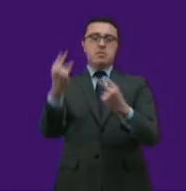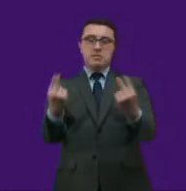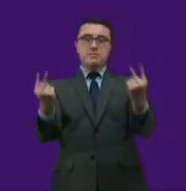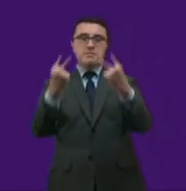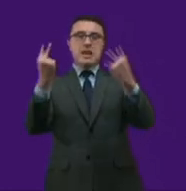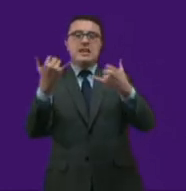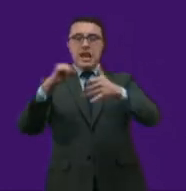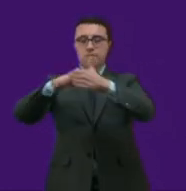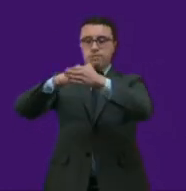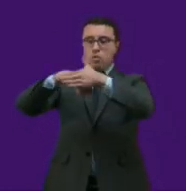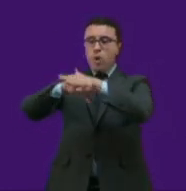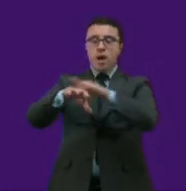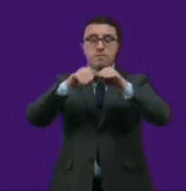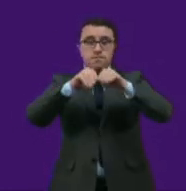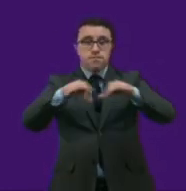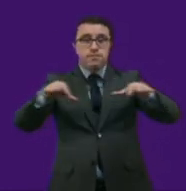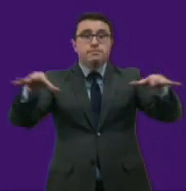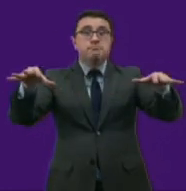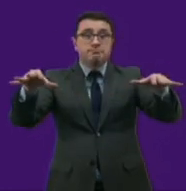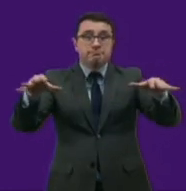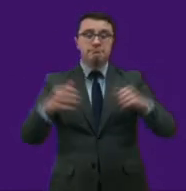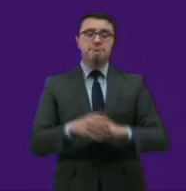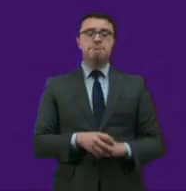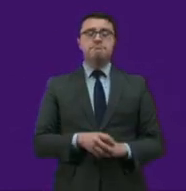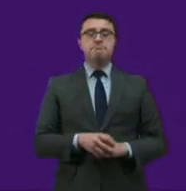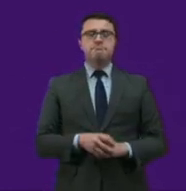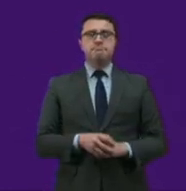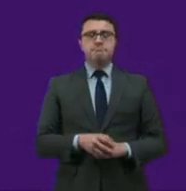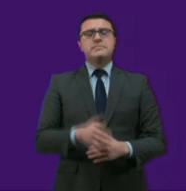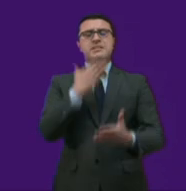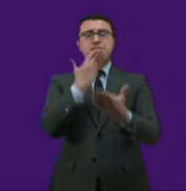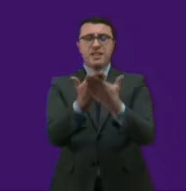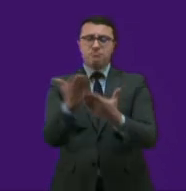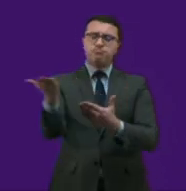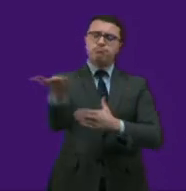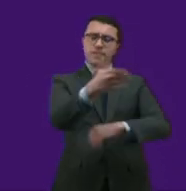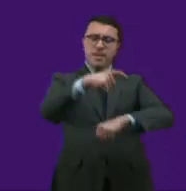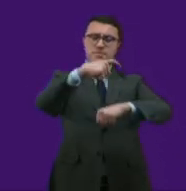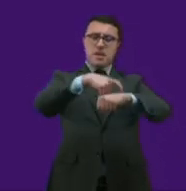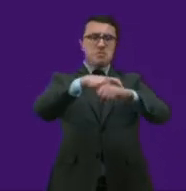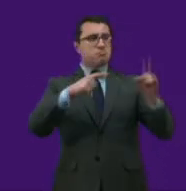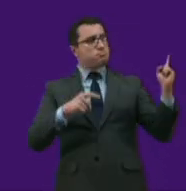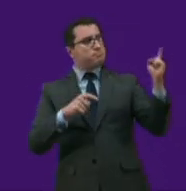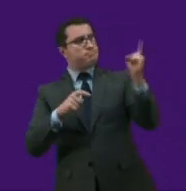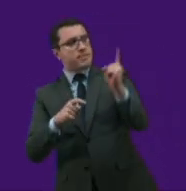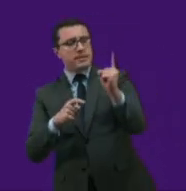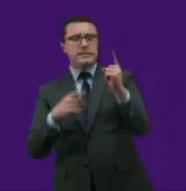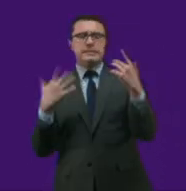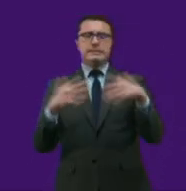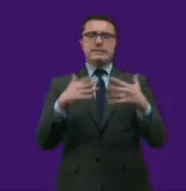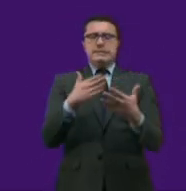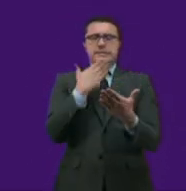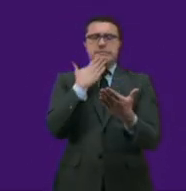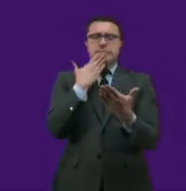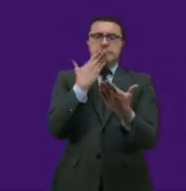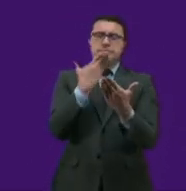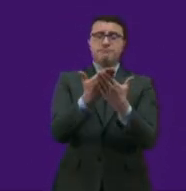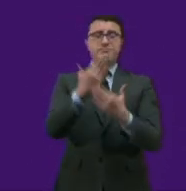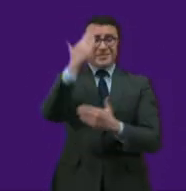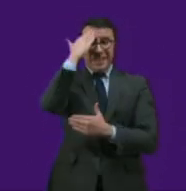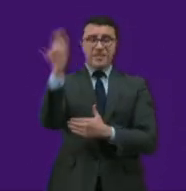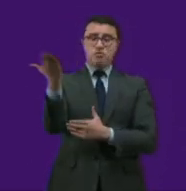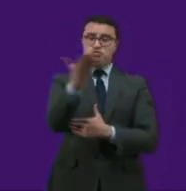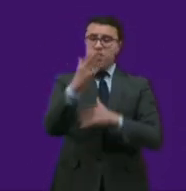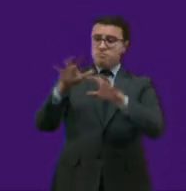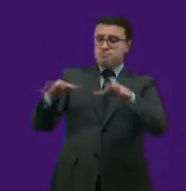streaming. Les doy muchísimas gracias por sacar el tiempo, porque yo pienso que están obviamente dejando de hacer